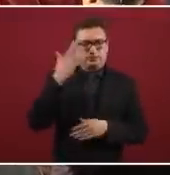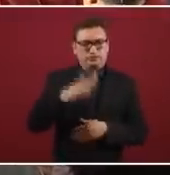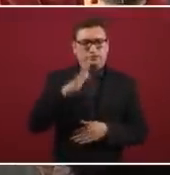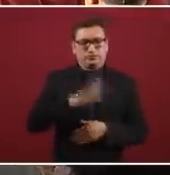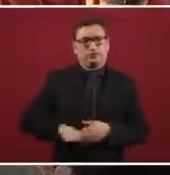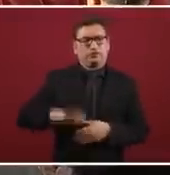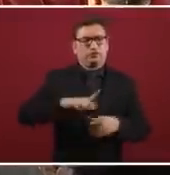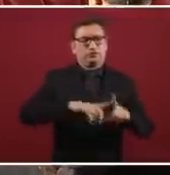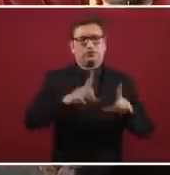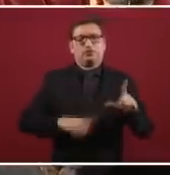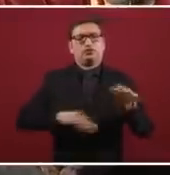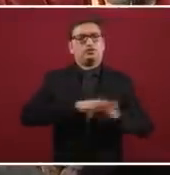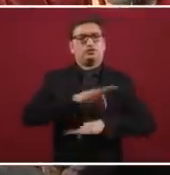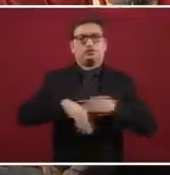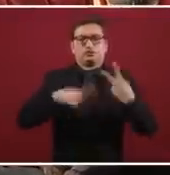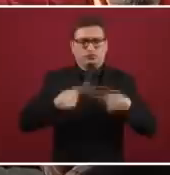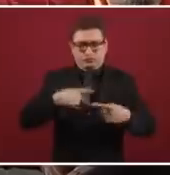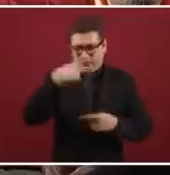del pueblo,